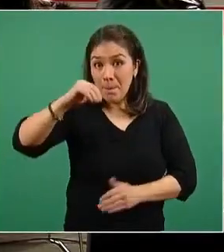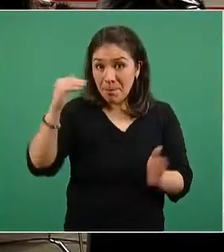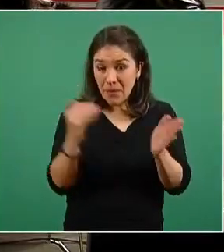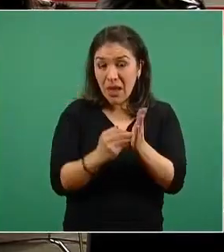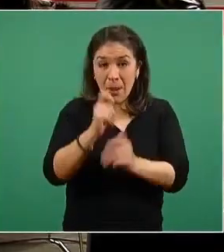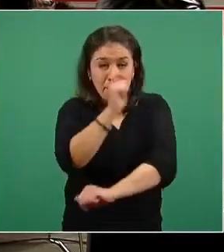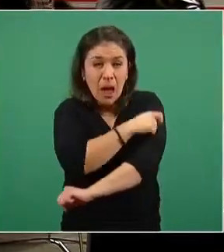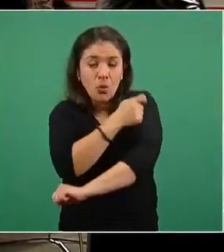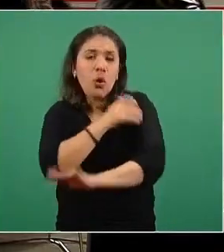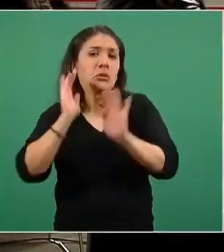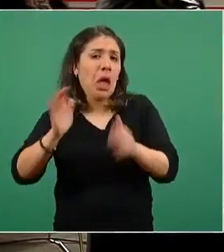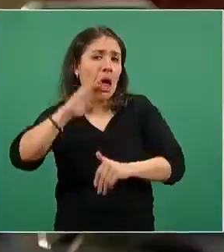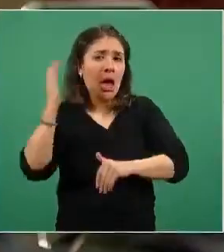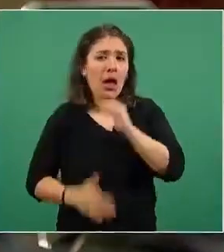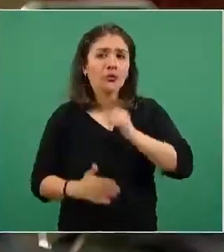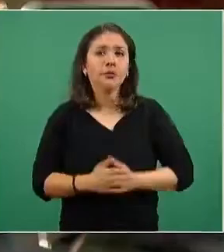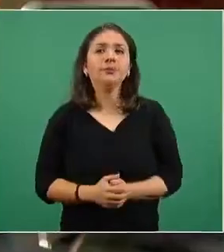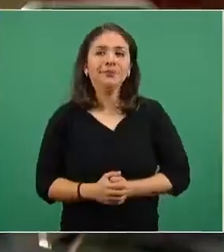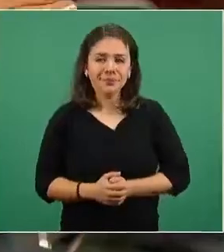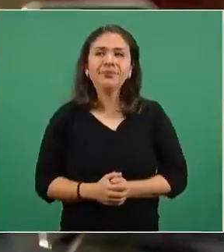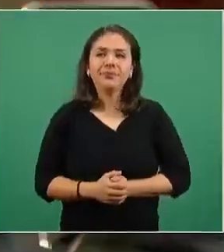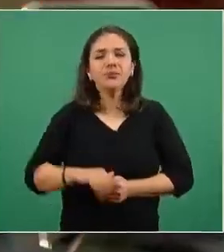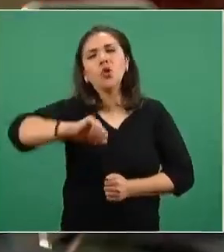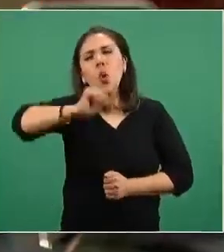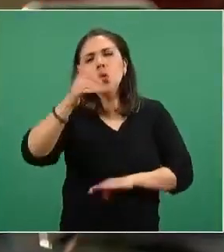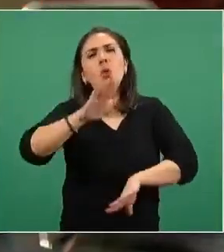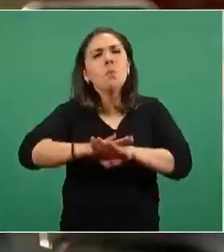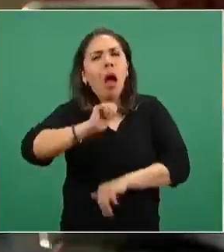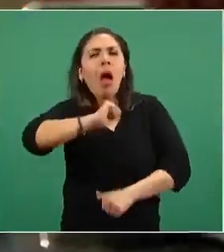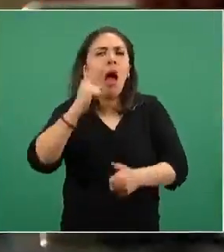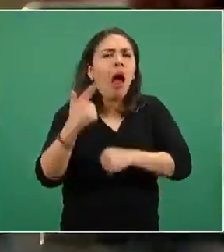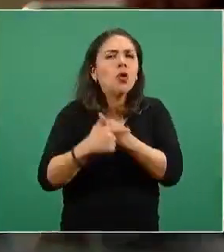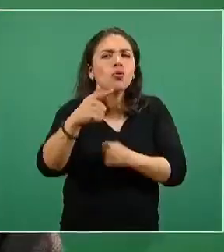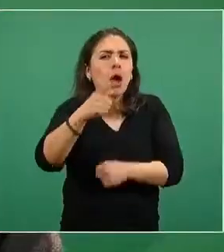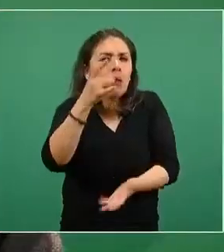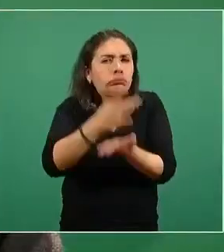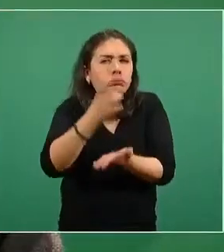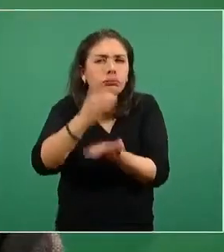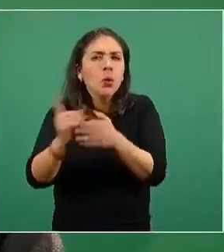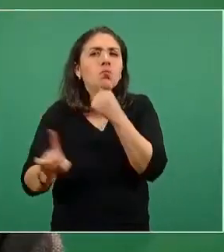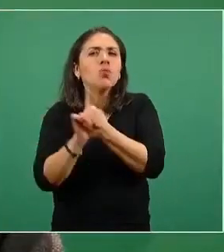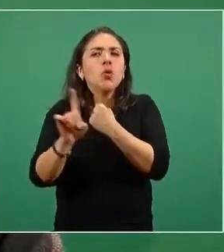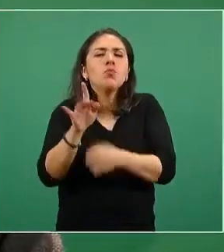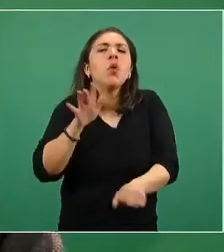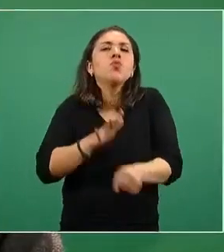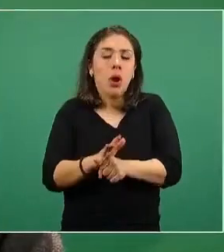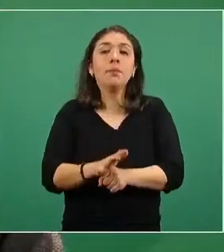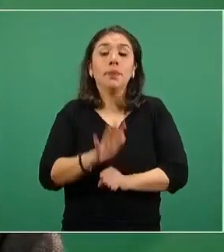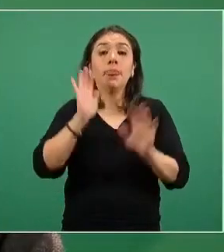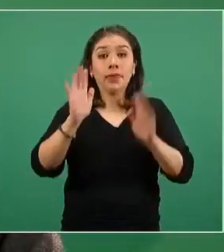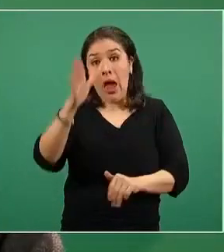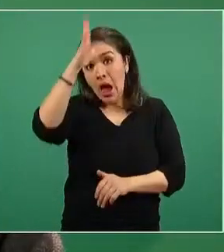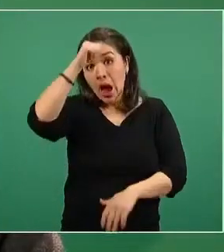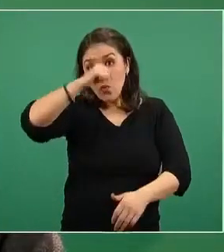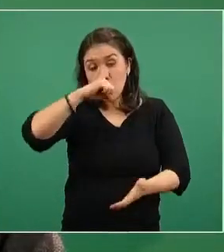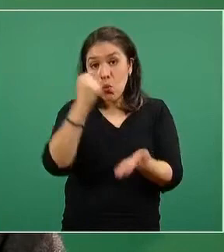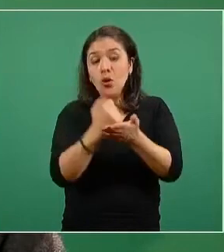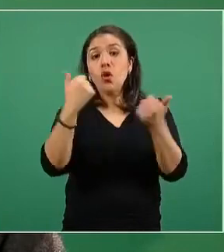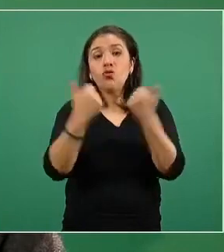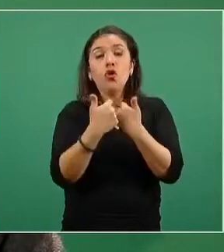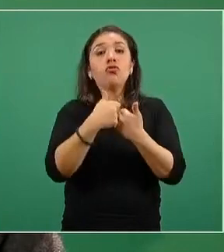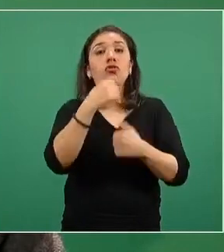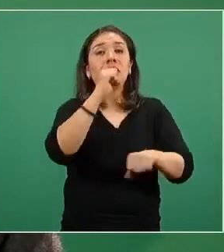439,000 dosis. Gracias. ¿Algún otro acuerdo o reto que hayan identificado? El otro acuerdo fue que las secretarías estatales de salud